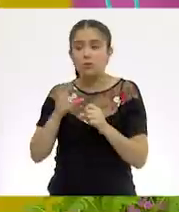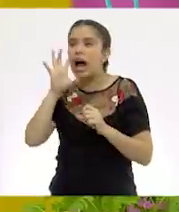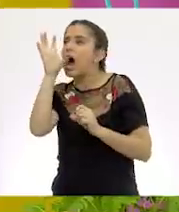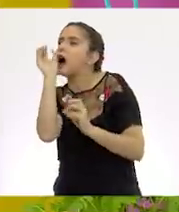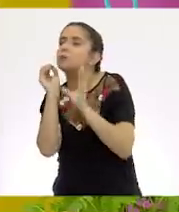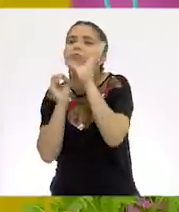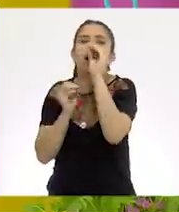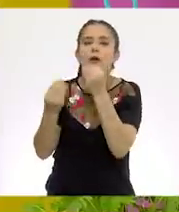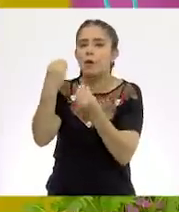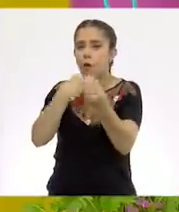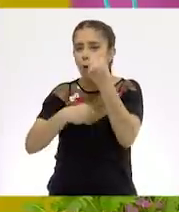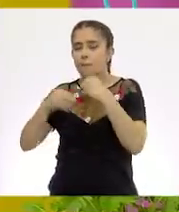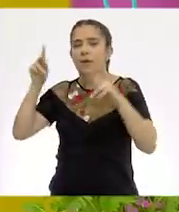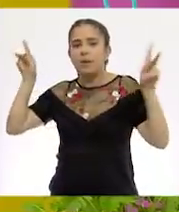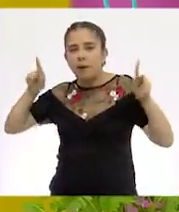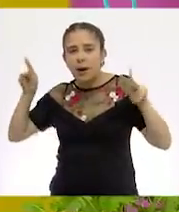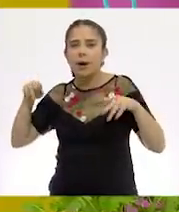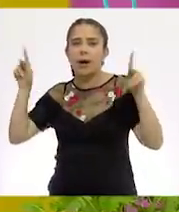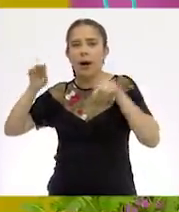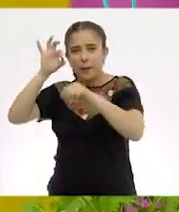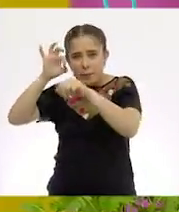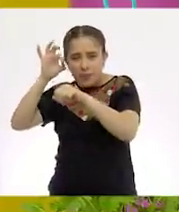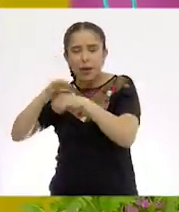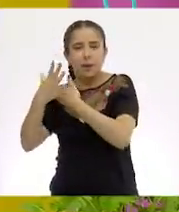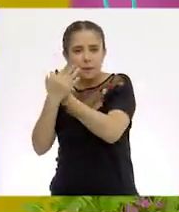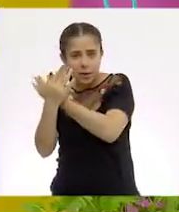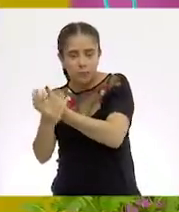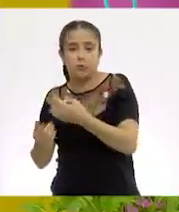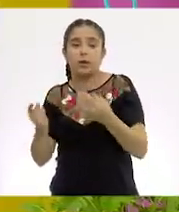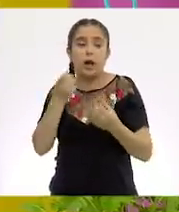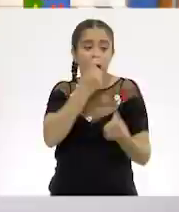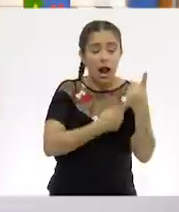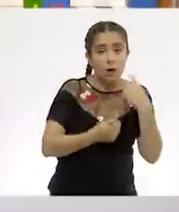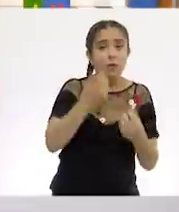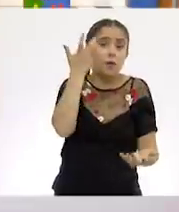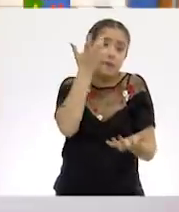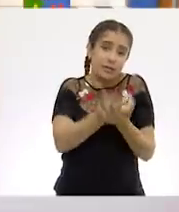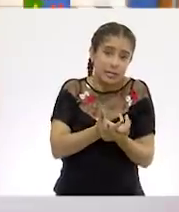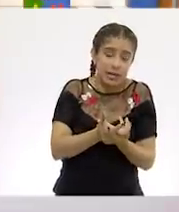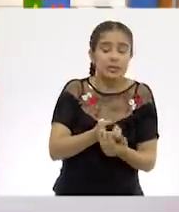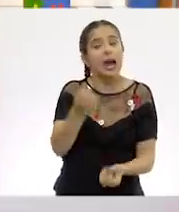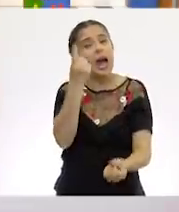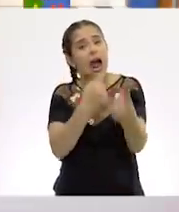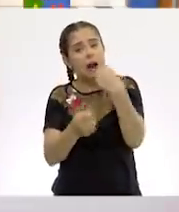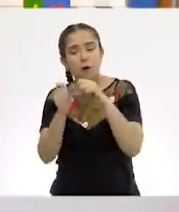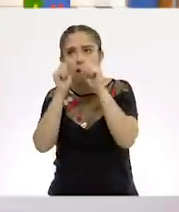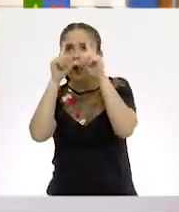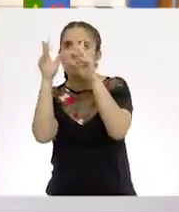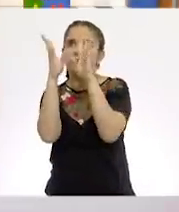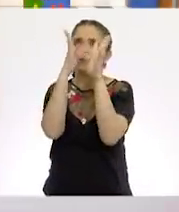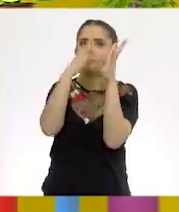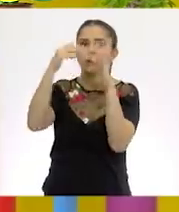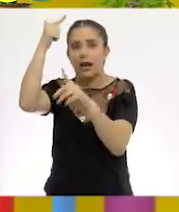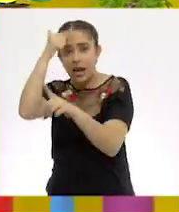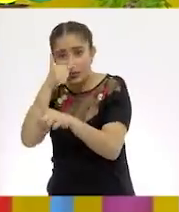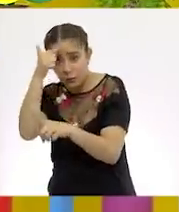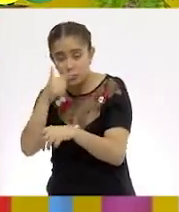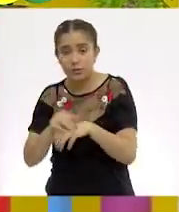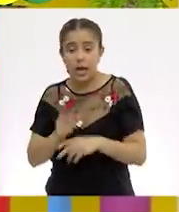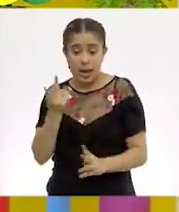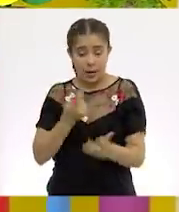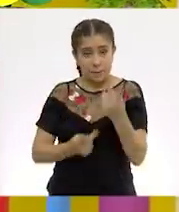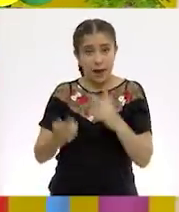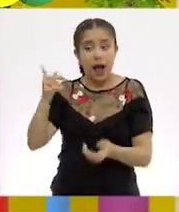insectos y por la noche descansan, pero también hay otras que están activas. Las plantas son seres vivos y hay